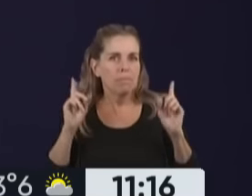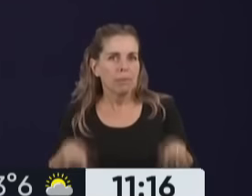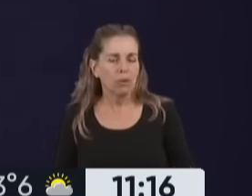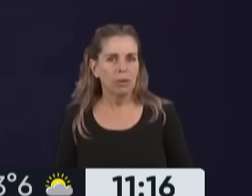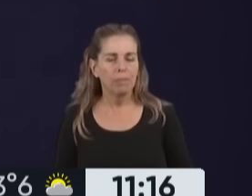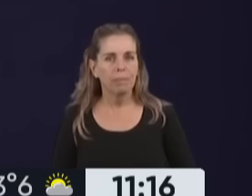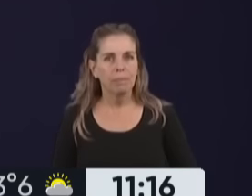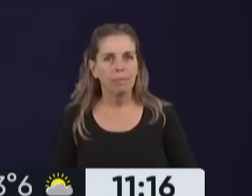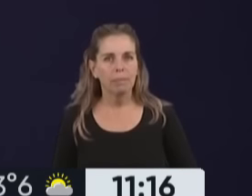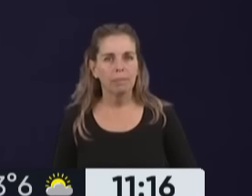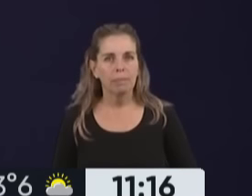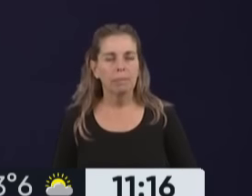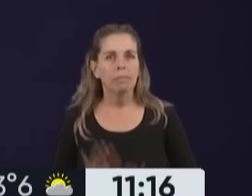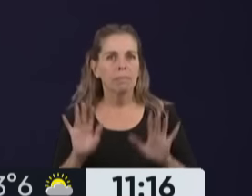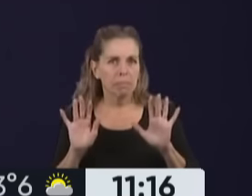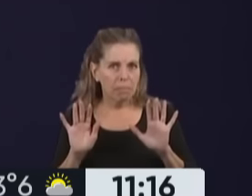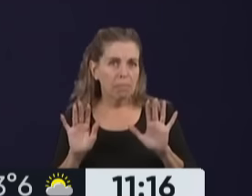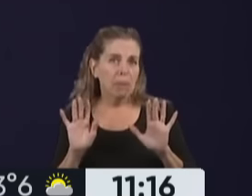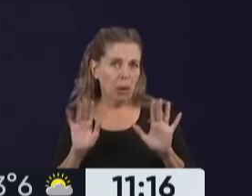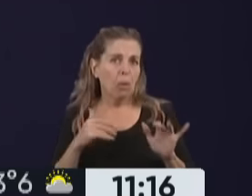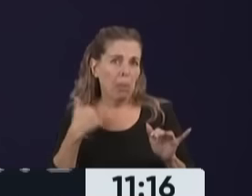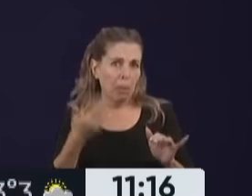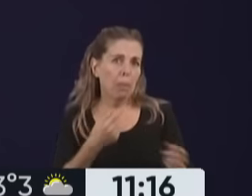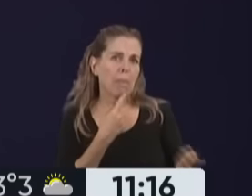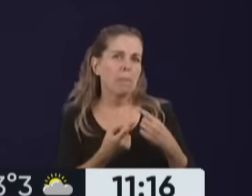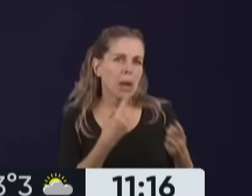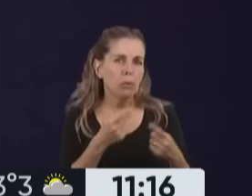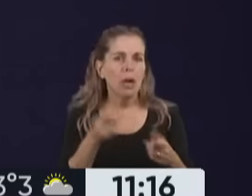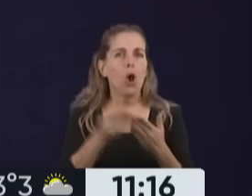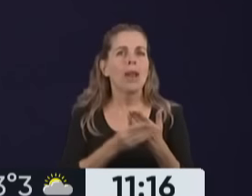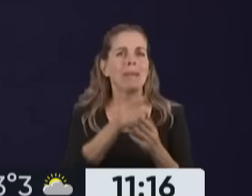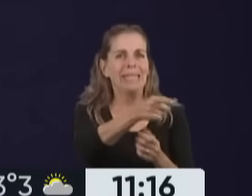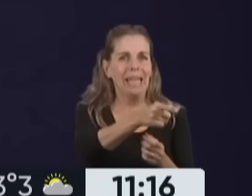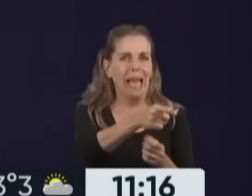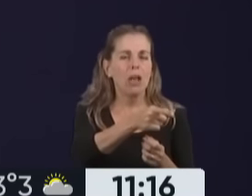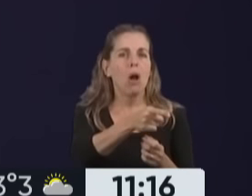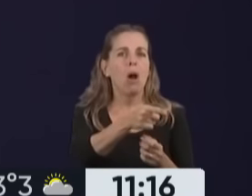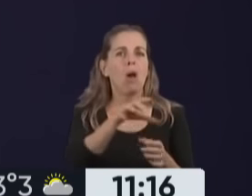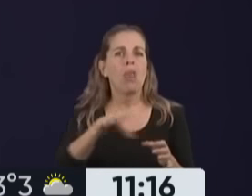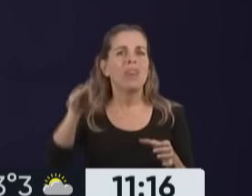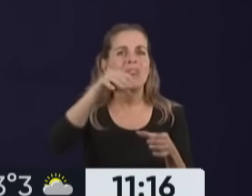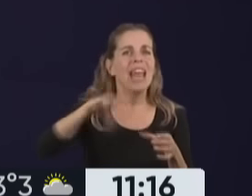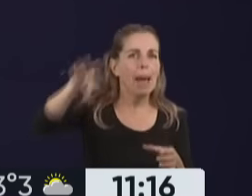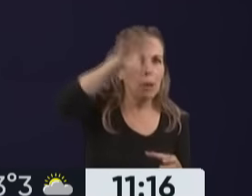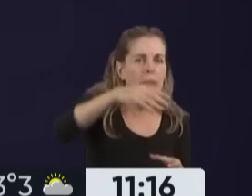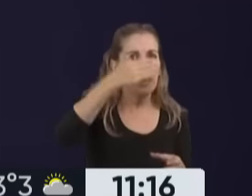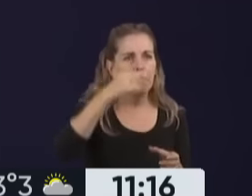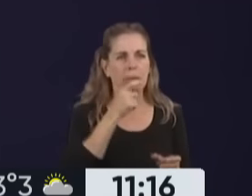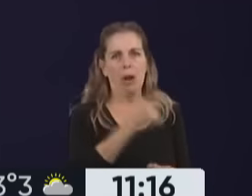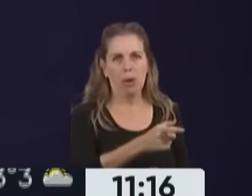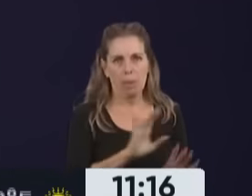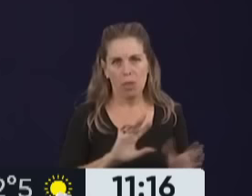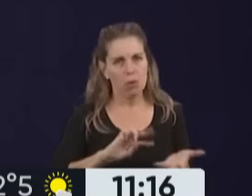ese don. Pero te lo consultamos con Interior y por supuesto te lo respondemos en un ratito, no hay